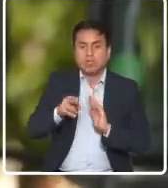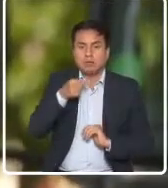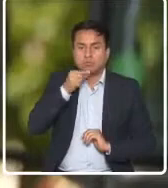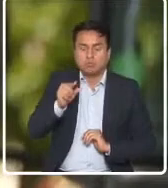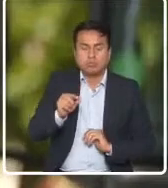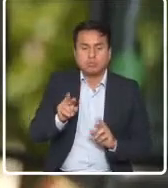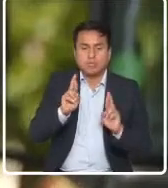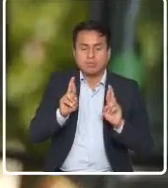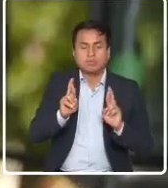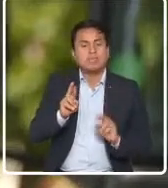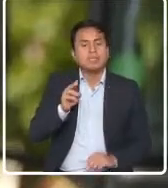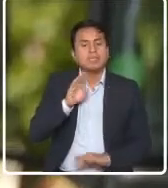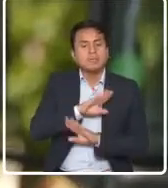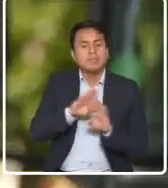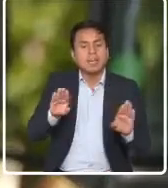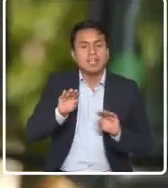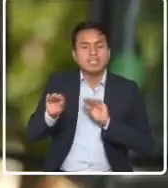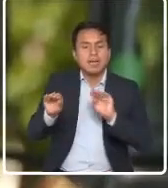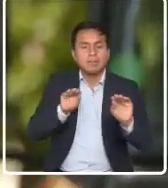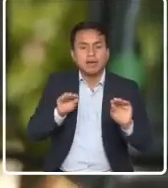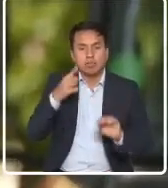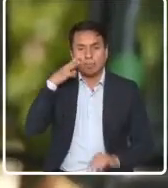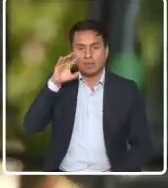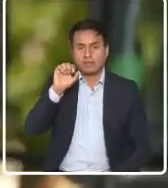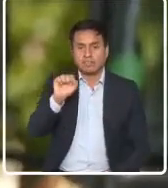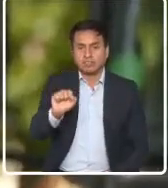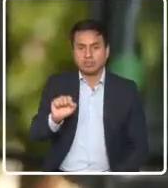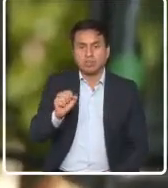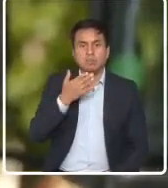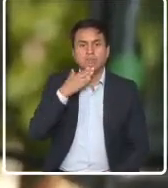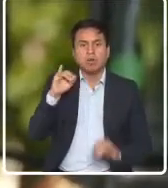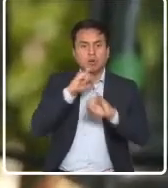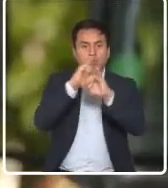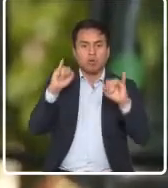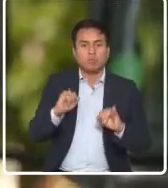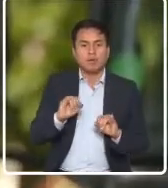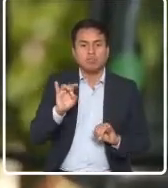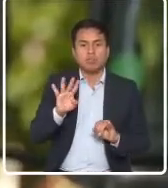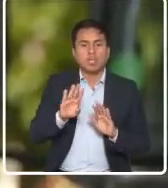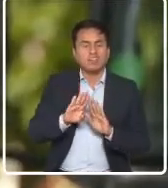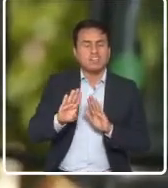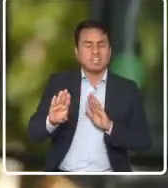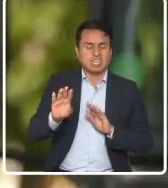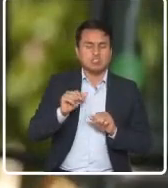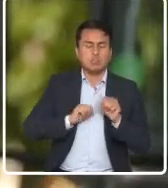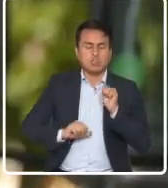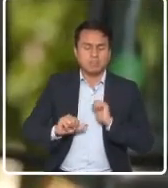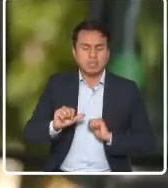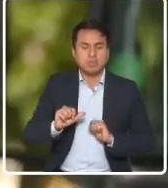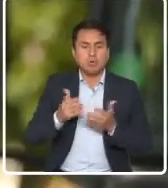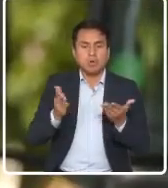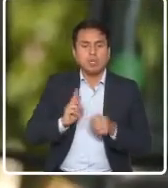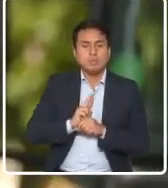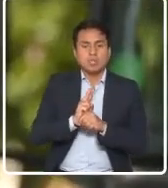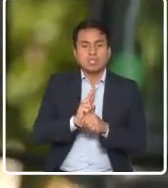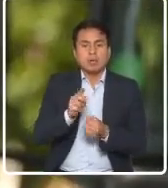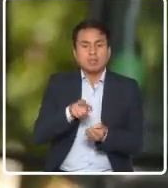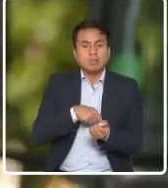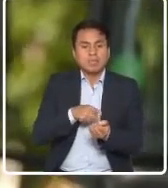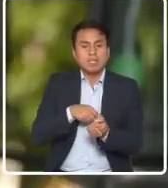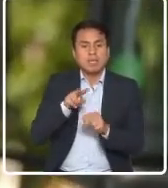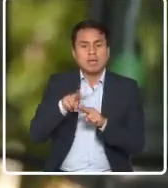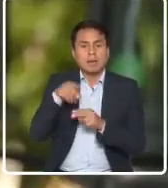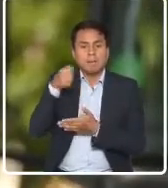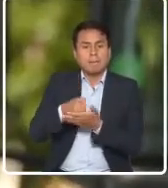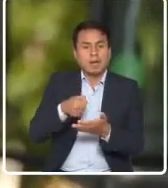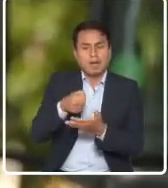brevedad. Para terminar, reitero el llamado a la prevención, es la mejor forma de evitar el dolor y el sufrimiento que hoy día representan acá familias de